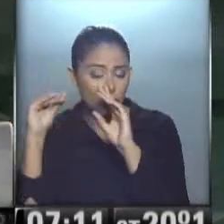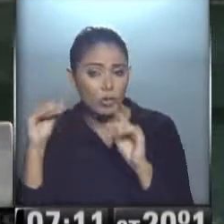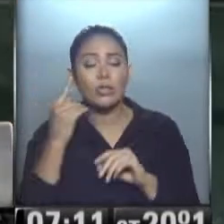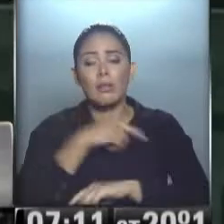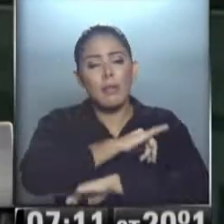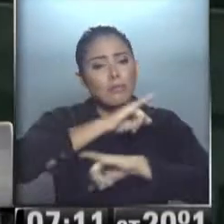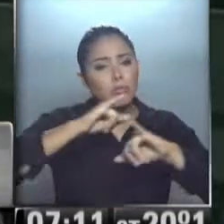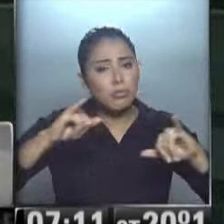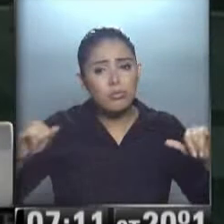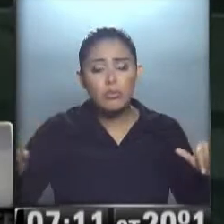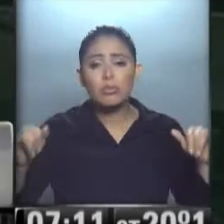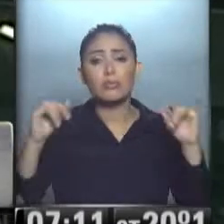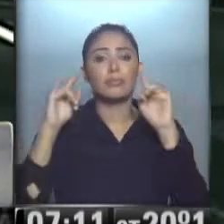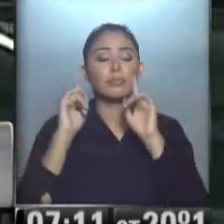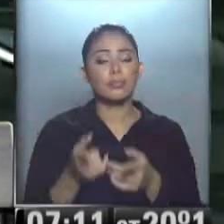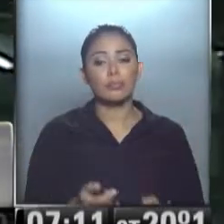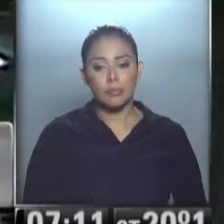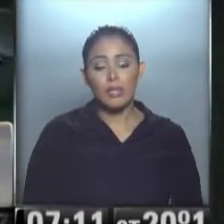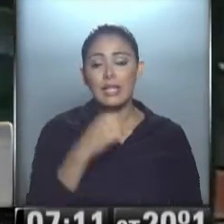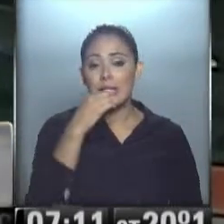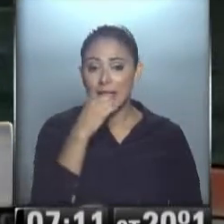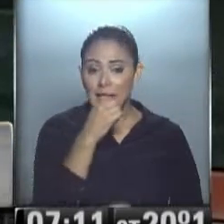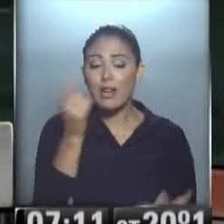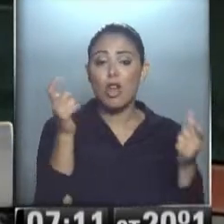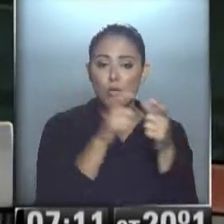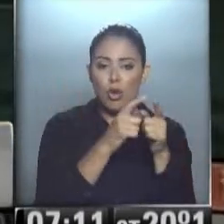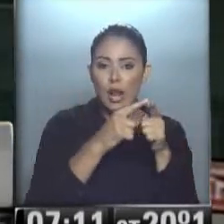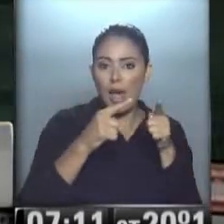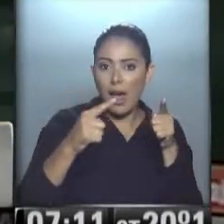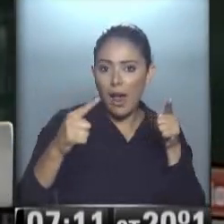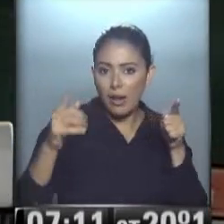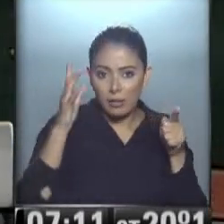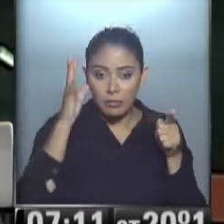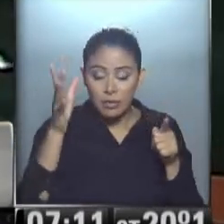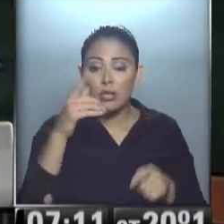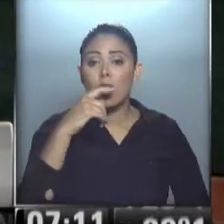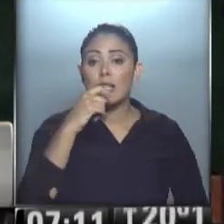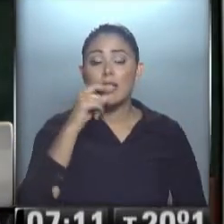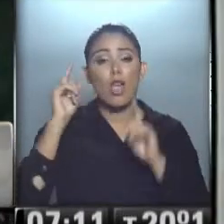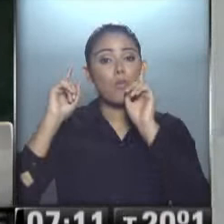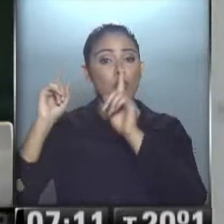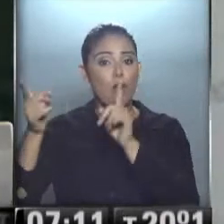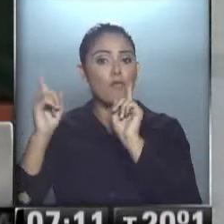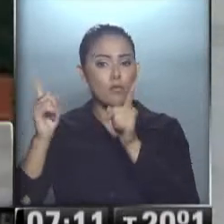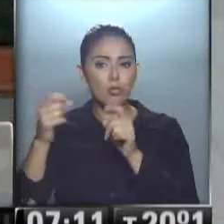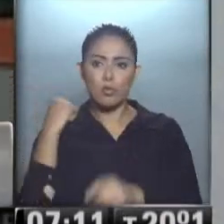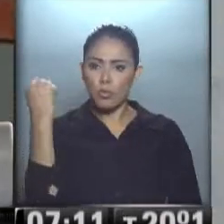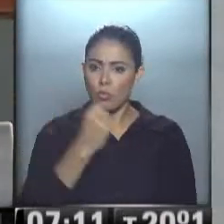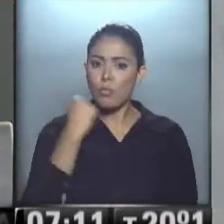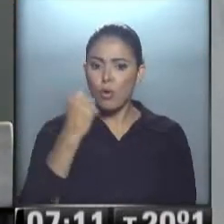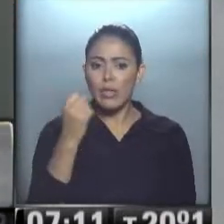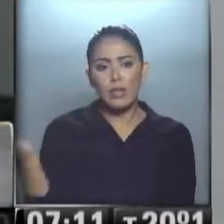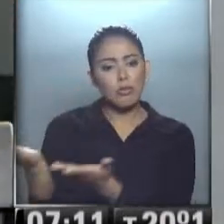también de flashes y por supuesto al mediodía y si la reunión se extiende si la presencia de los docentes aquí es tan importante si son